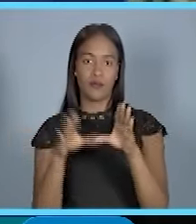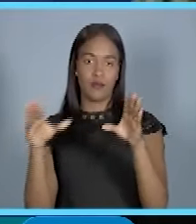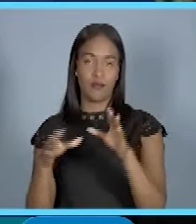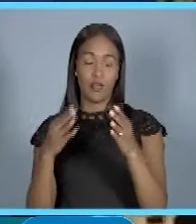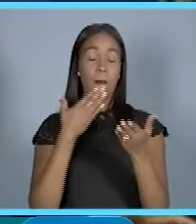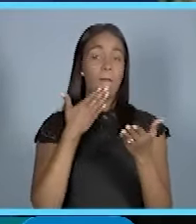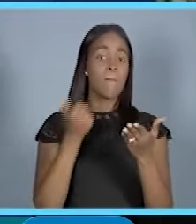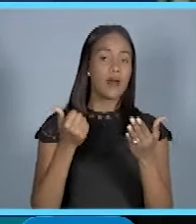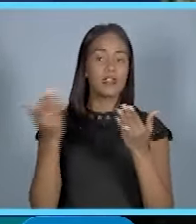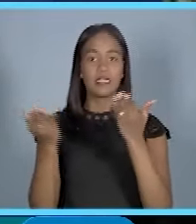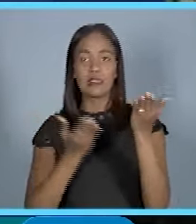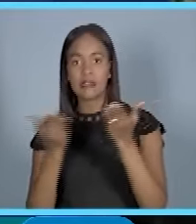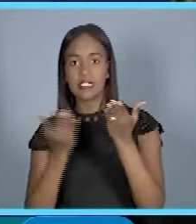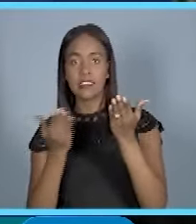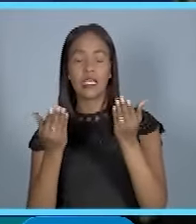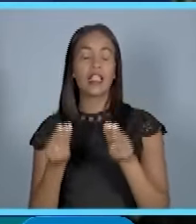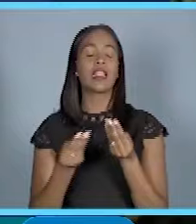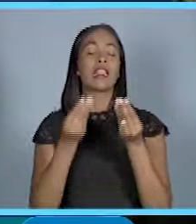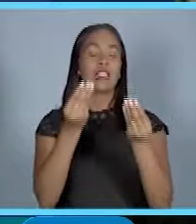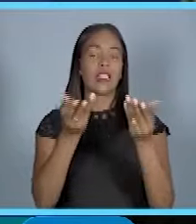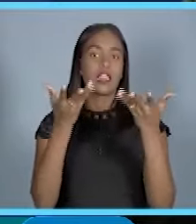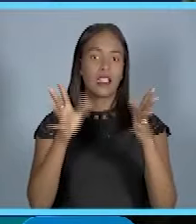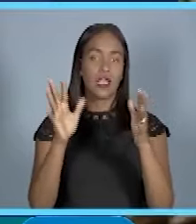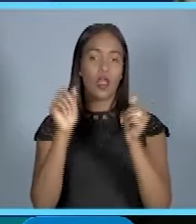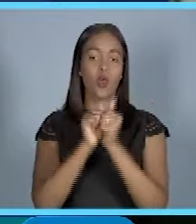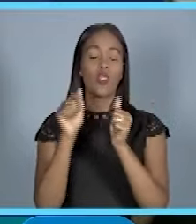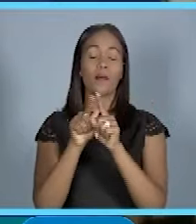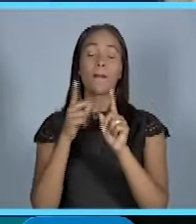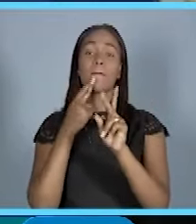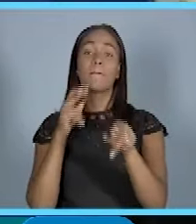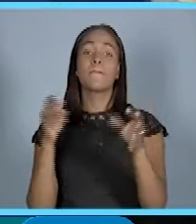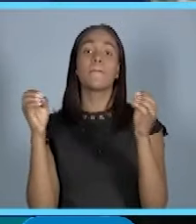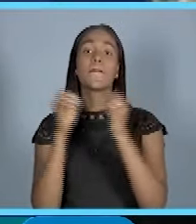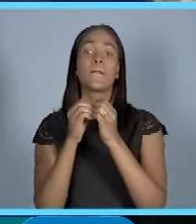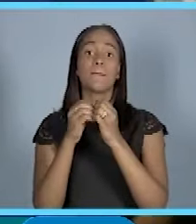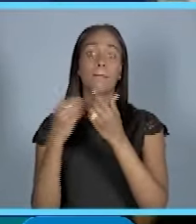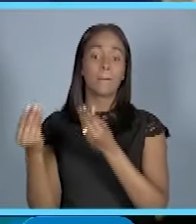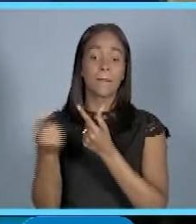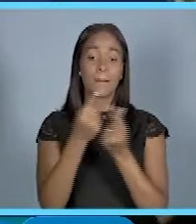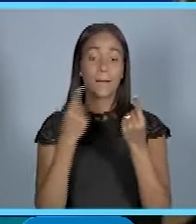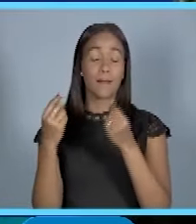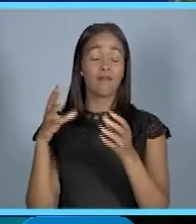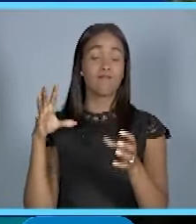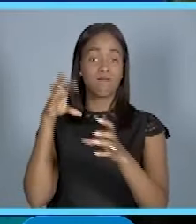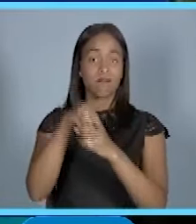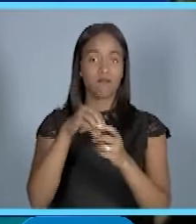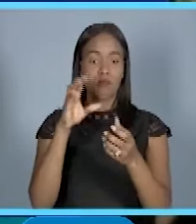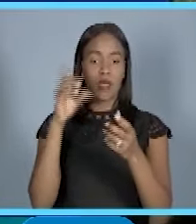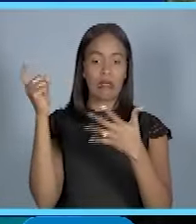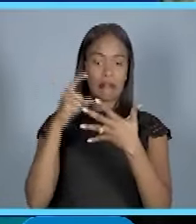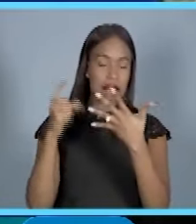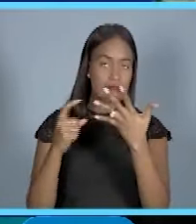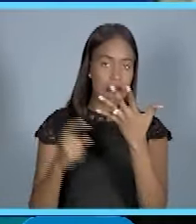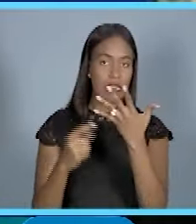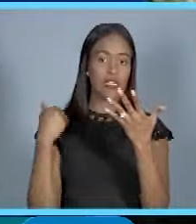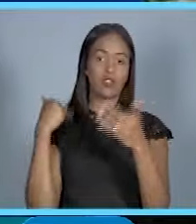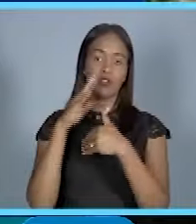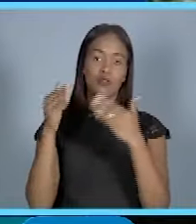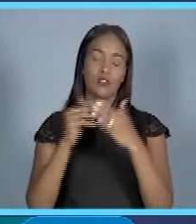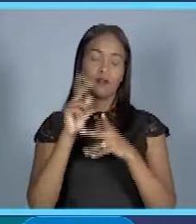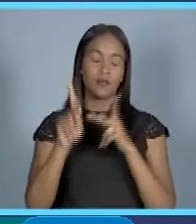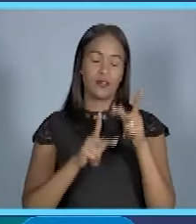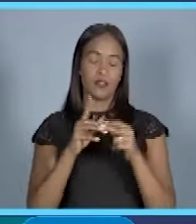la calidad de los servicios ofrecidos y responder de una manera más proactiva e inclusiva a las necesidades de toda la